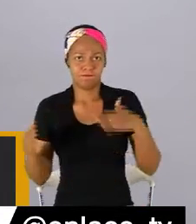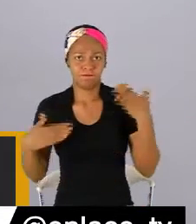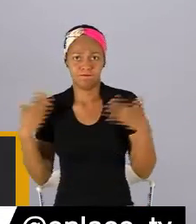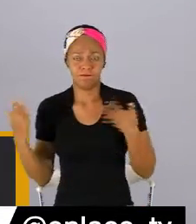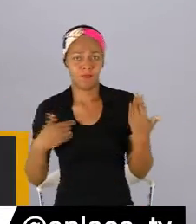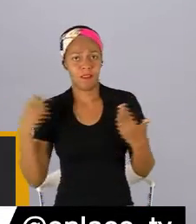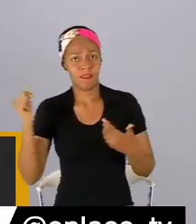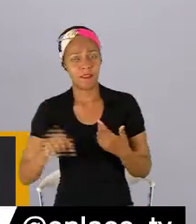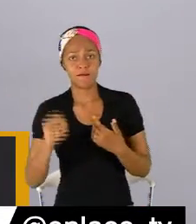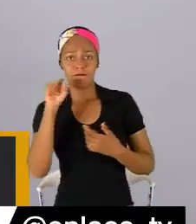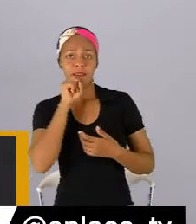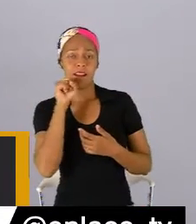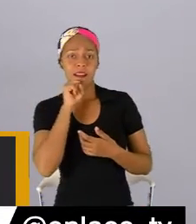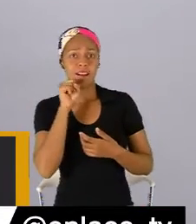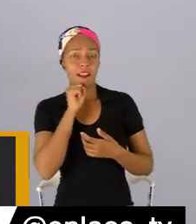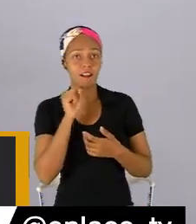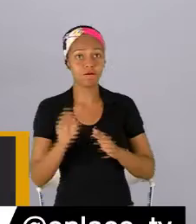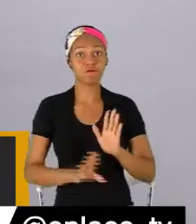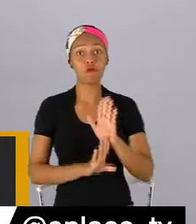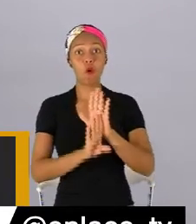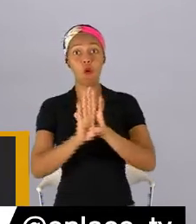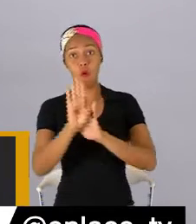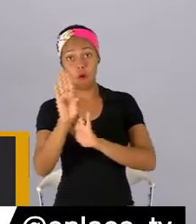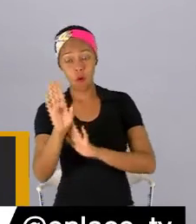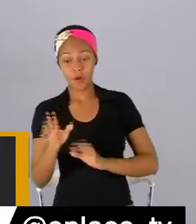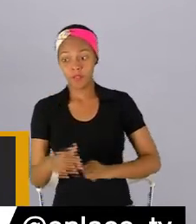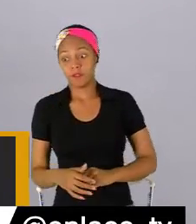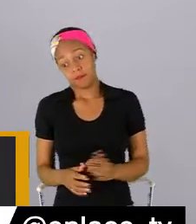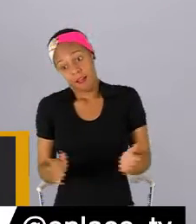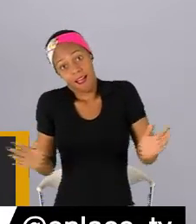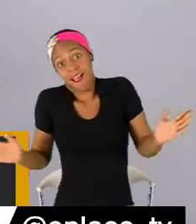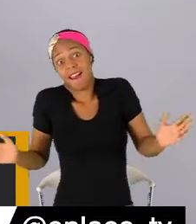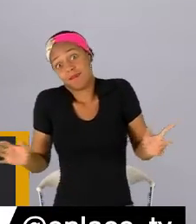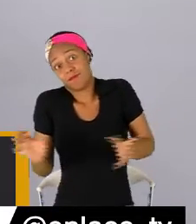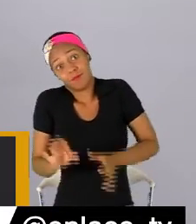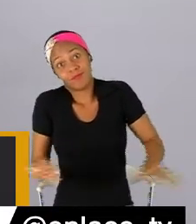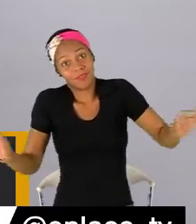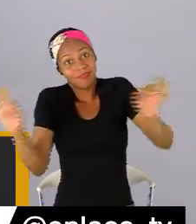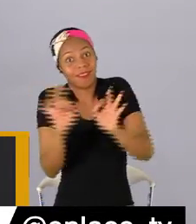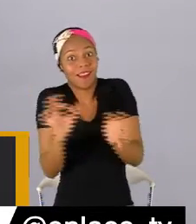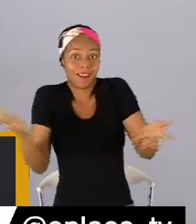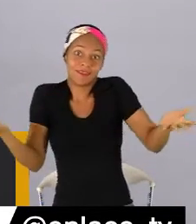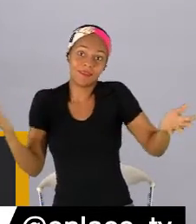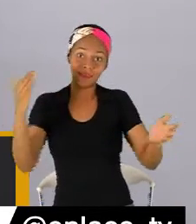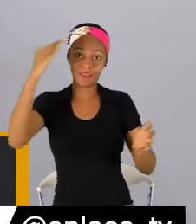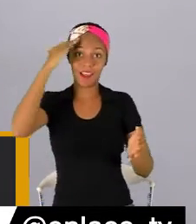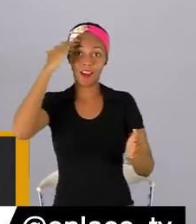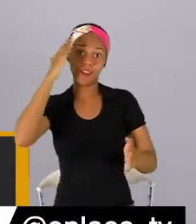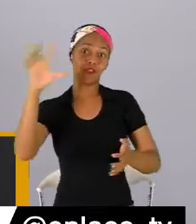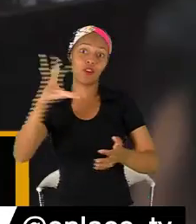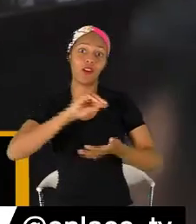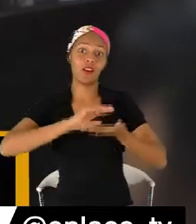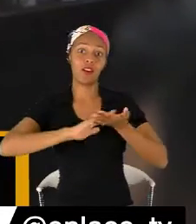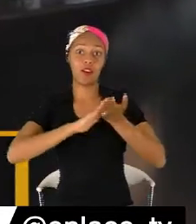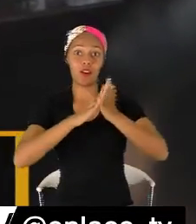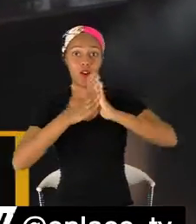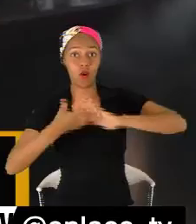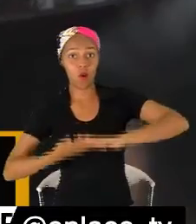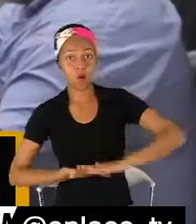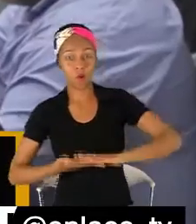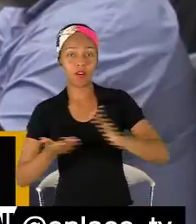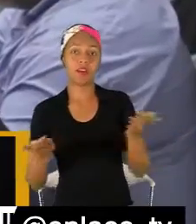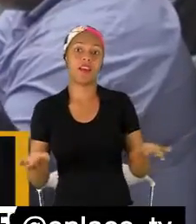Bermeja, la aprobación de nuestro plan de desarrollo. No era para menos, realmente es un plan de desarrollo que hemos construido con las comunidades. Hemos estado los